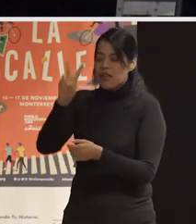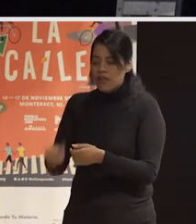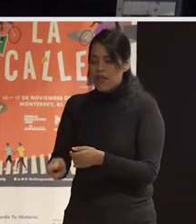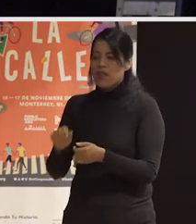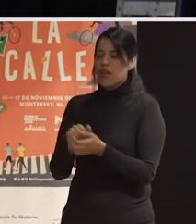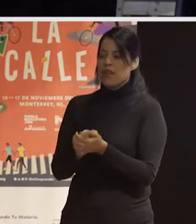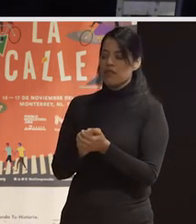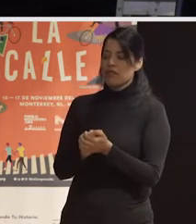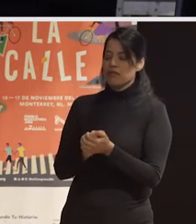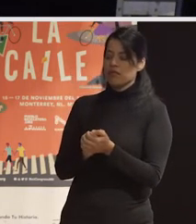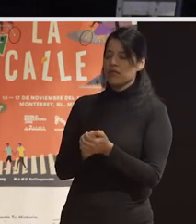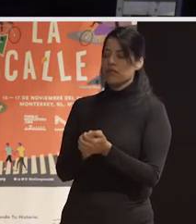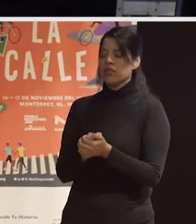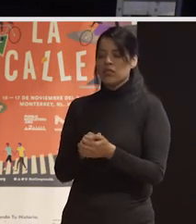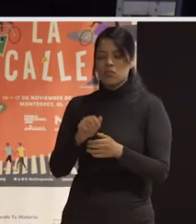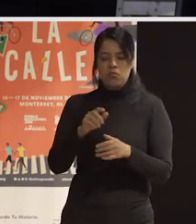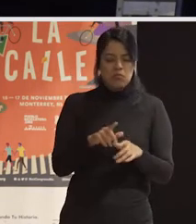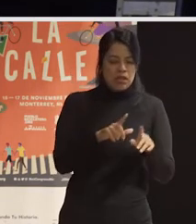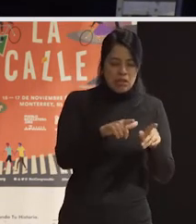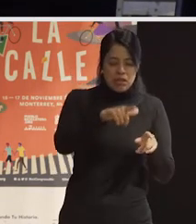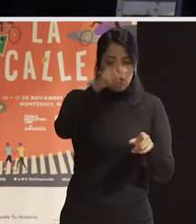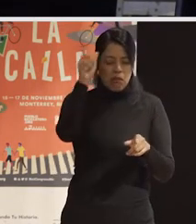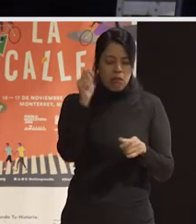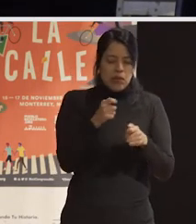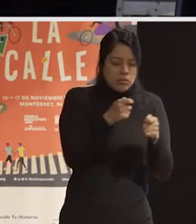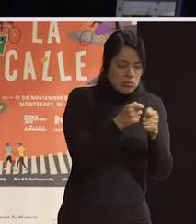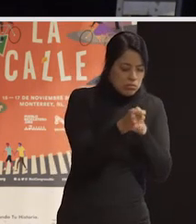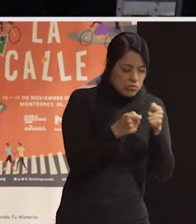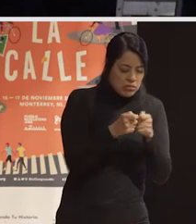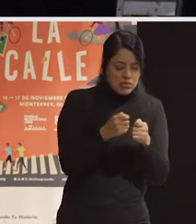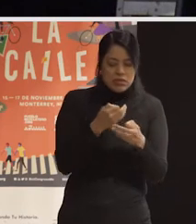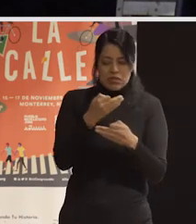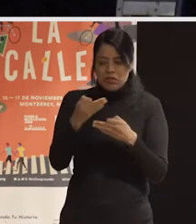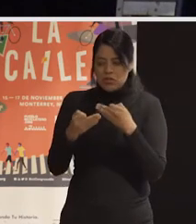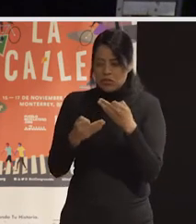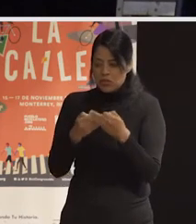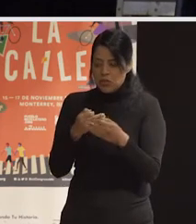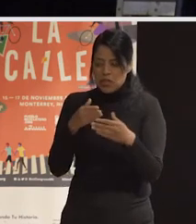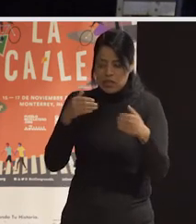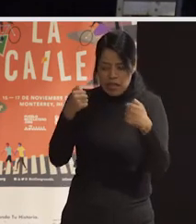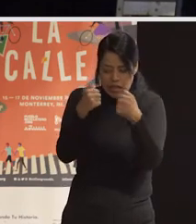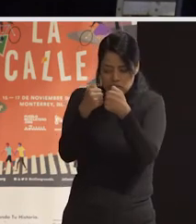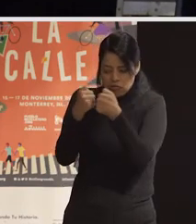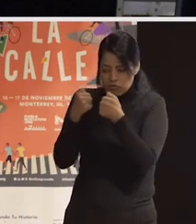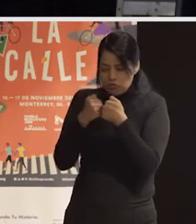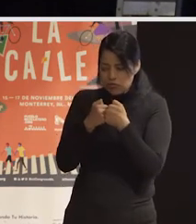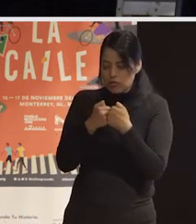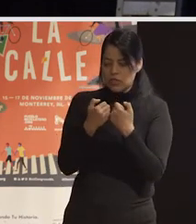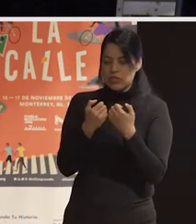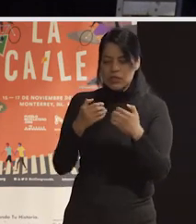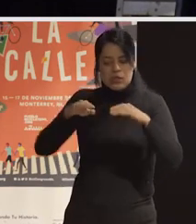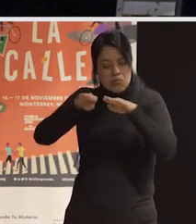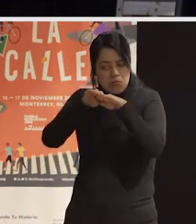locura de la dominación esto en todos los frentes de todas las llamadas trincheras pues no son la misma